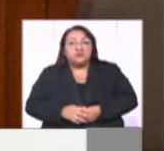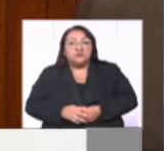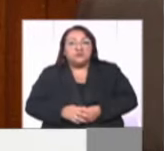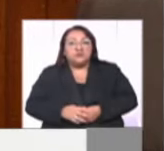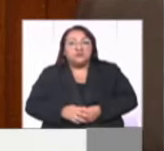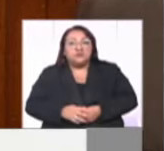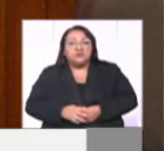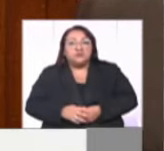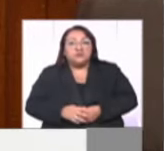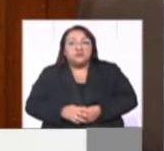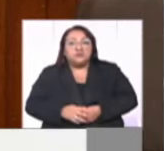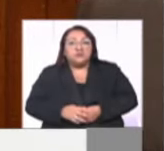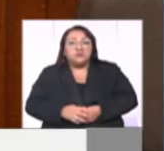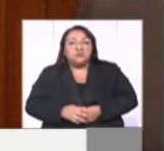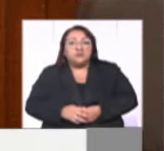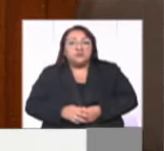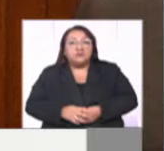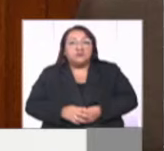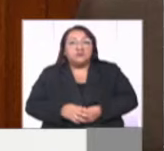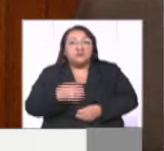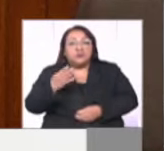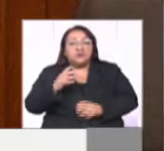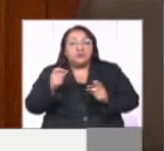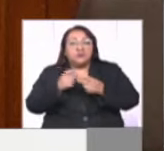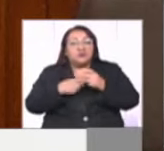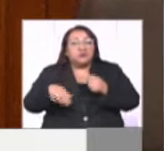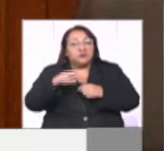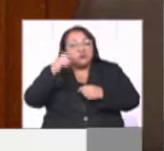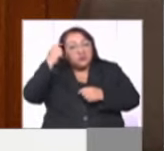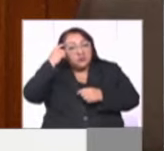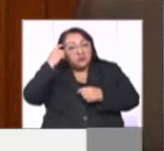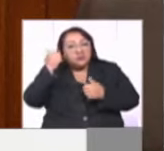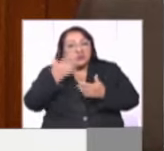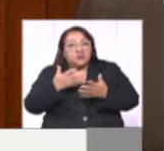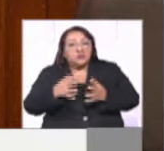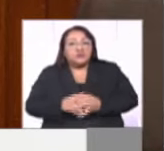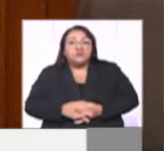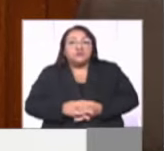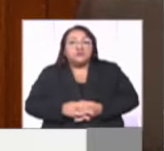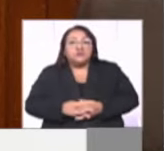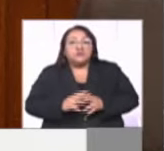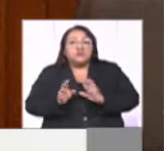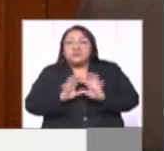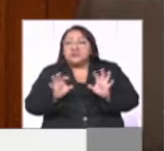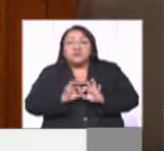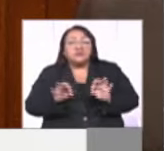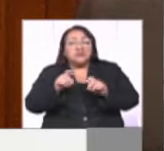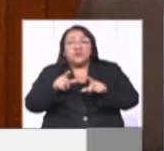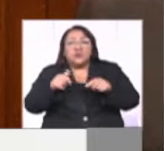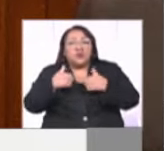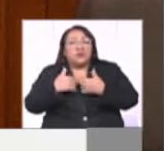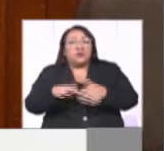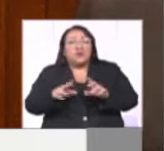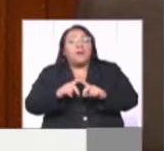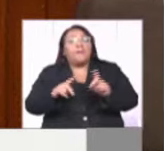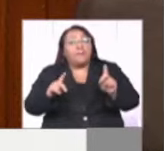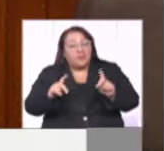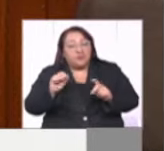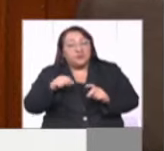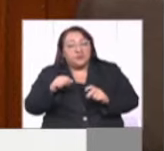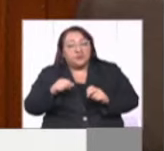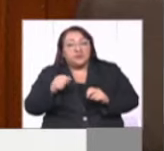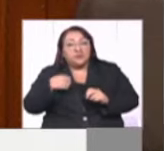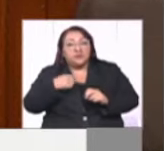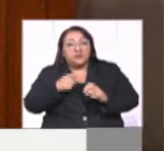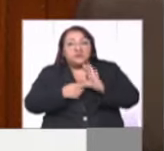Entonces, yo les pido a la reflexión a mis colegas. Nadie es imprescindible en un lugar, pero sin embargo,